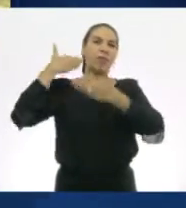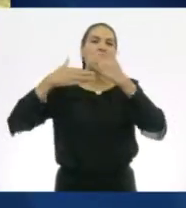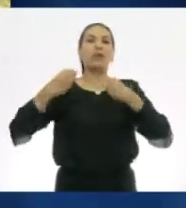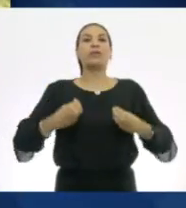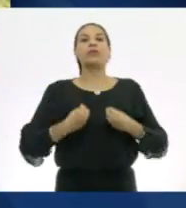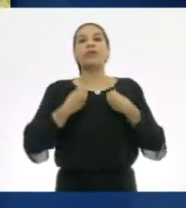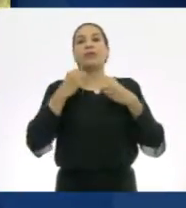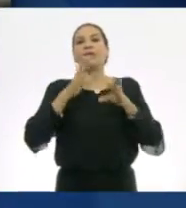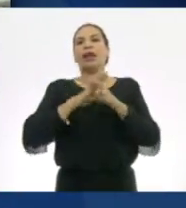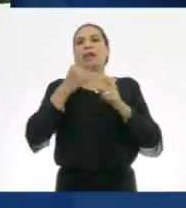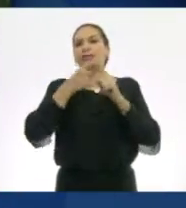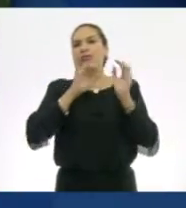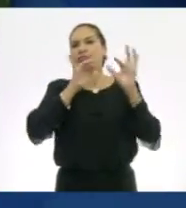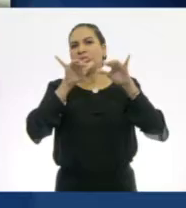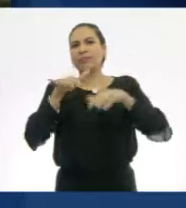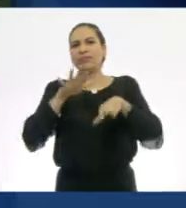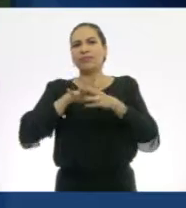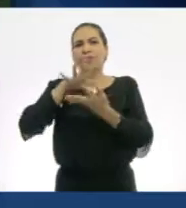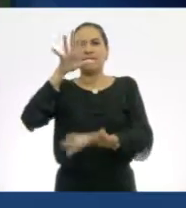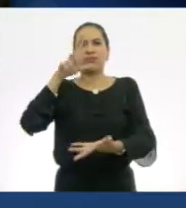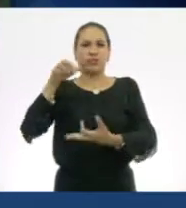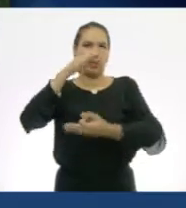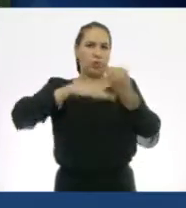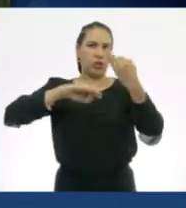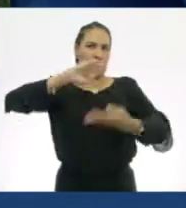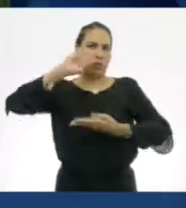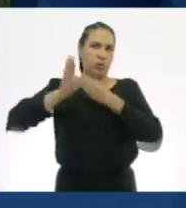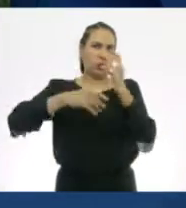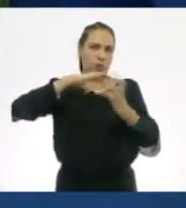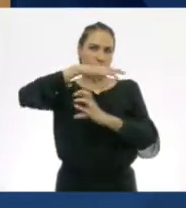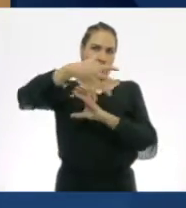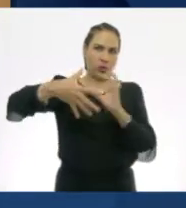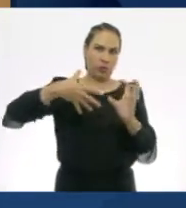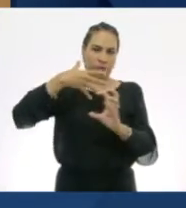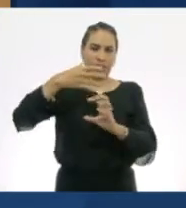vivió el mayor número de ellos en todo el mundo.